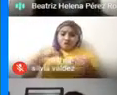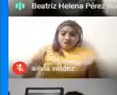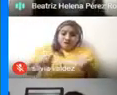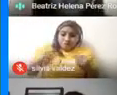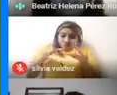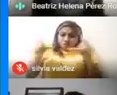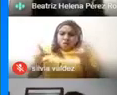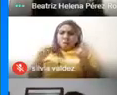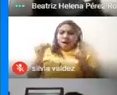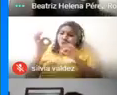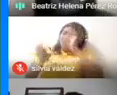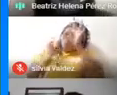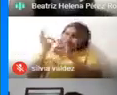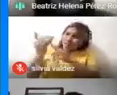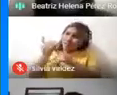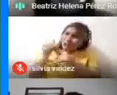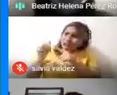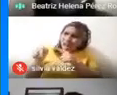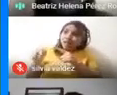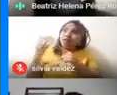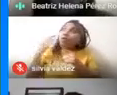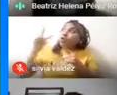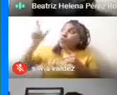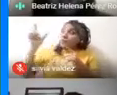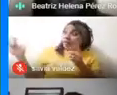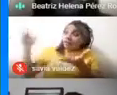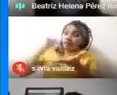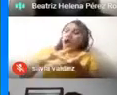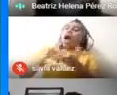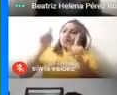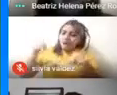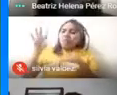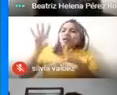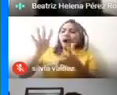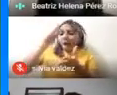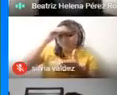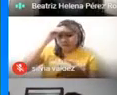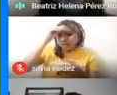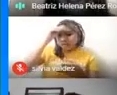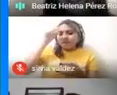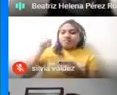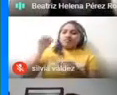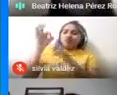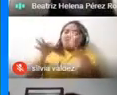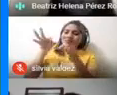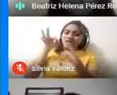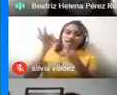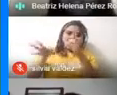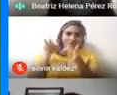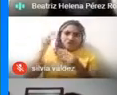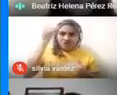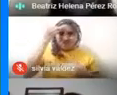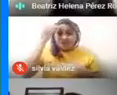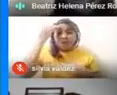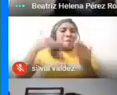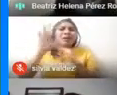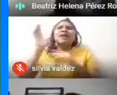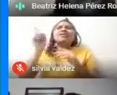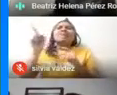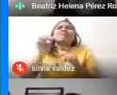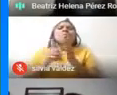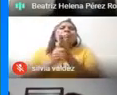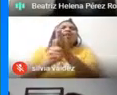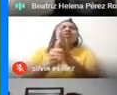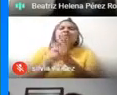para valorar eso que tenemos, para que el que venga también lo aprenda a cuidar. Entonces, más allá del método efectivo, es